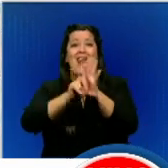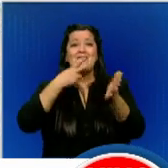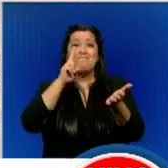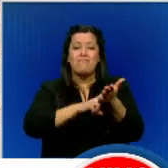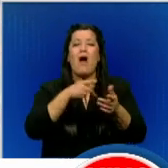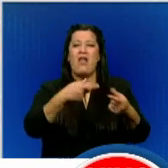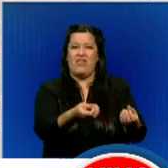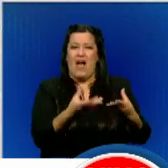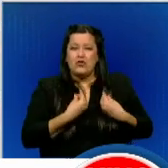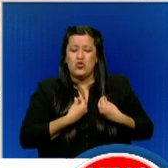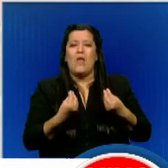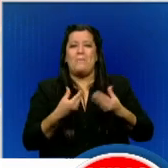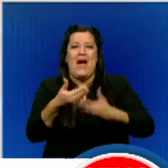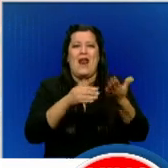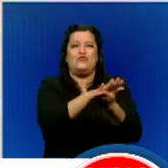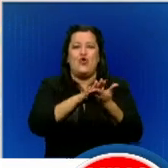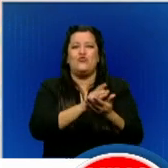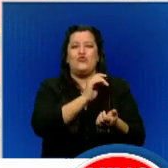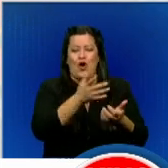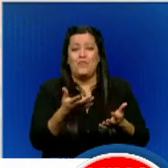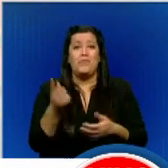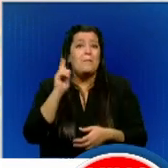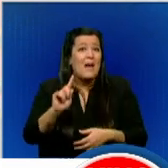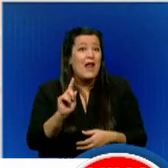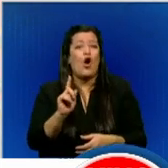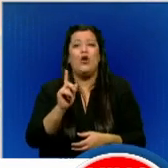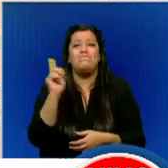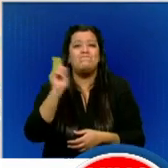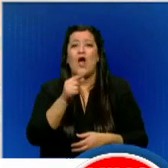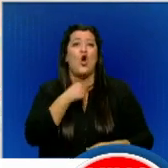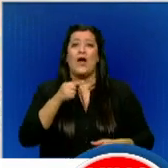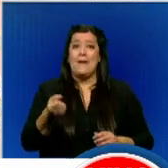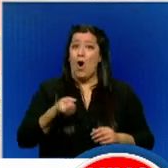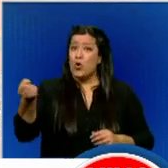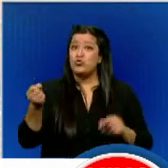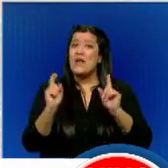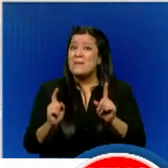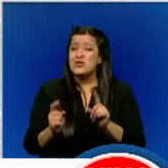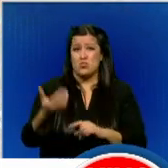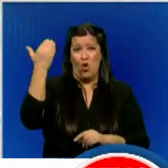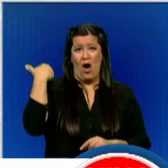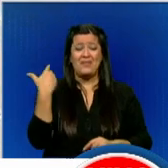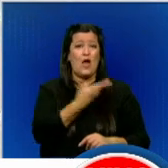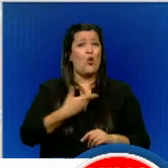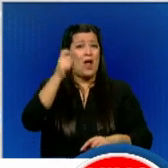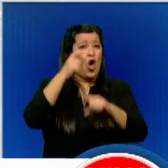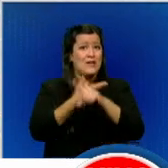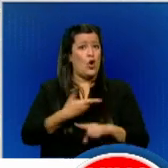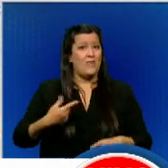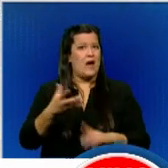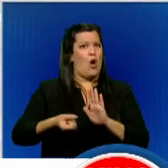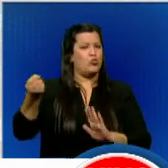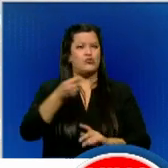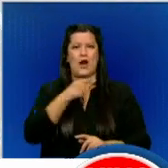una herramienta para hablar eso como no queremos aplicar las políticas de ajuste que se aplicaron durante el gobierno anterior queremos mejorar